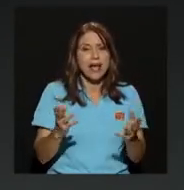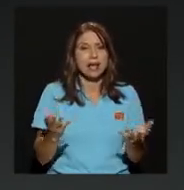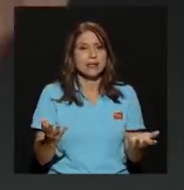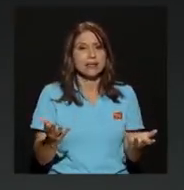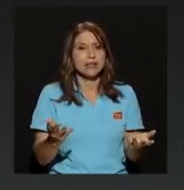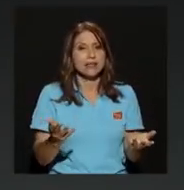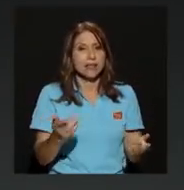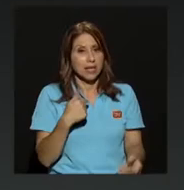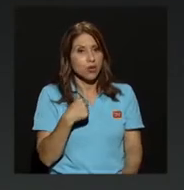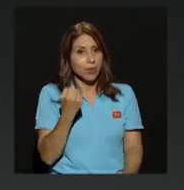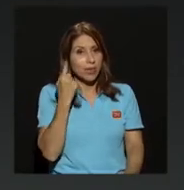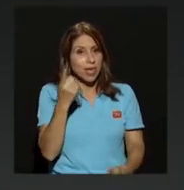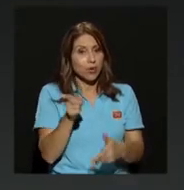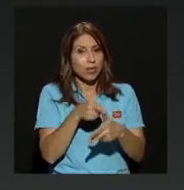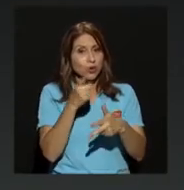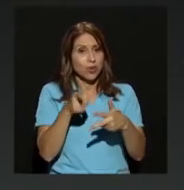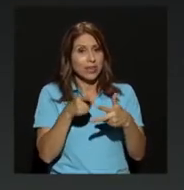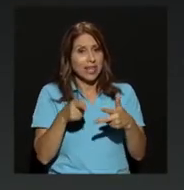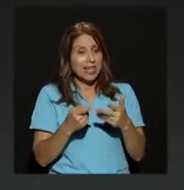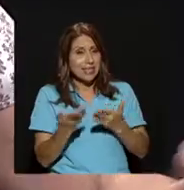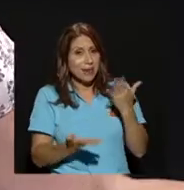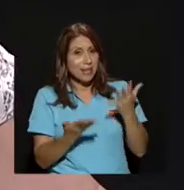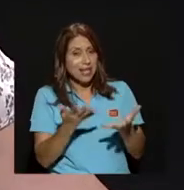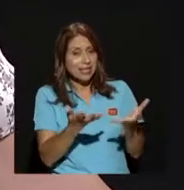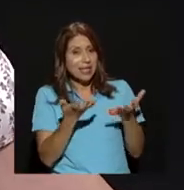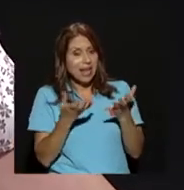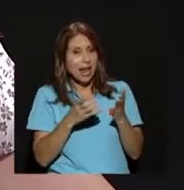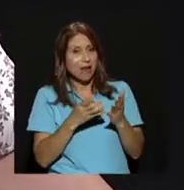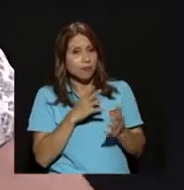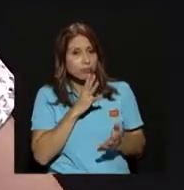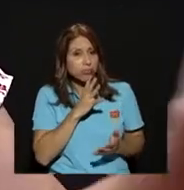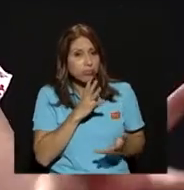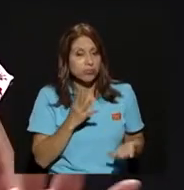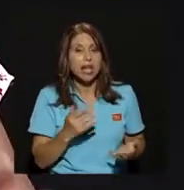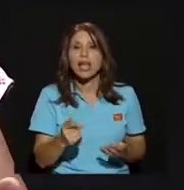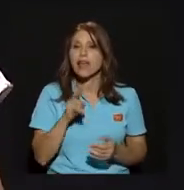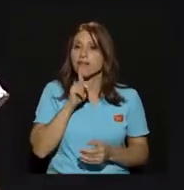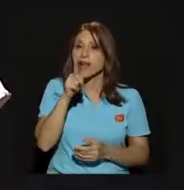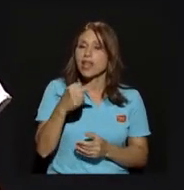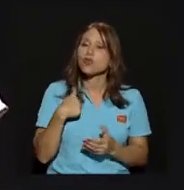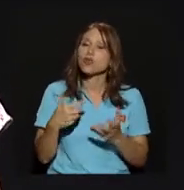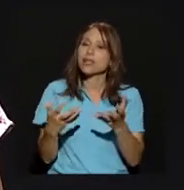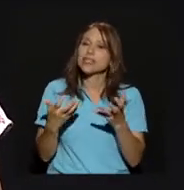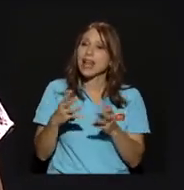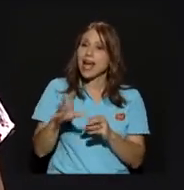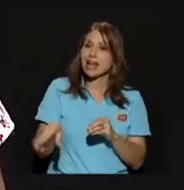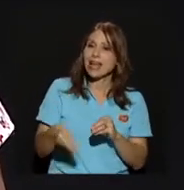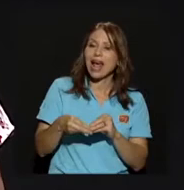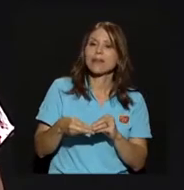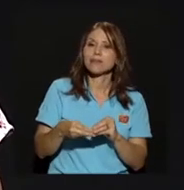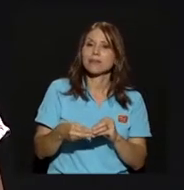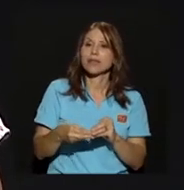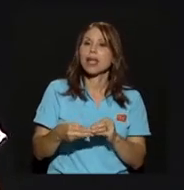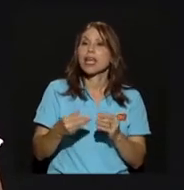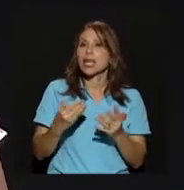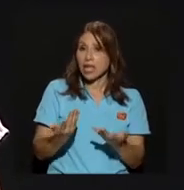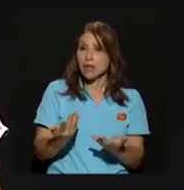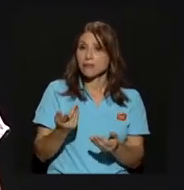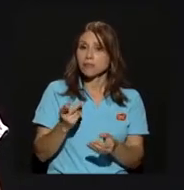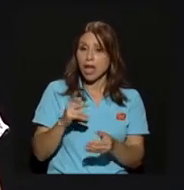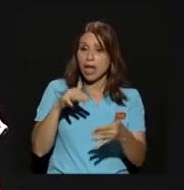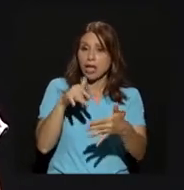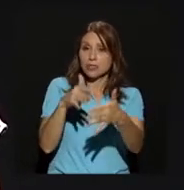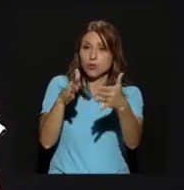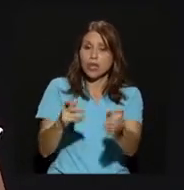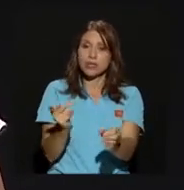que entiendo que son tres, tal vez las quiera desarrollar. Bueno, en realidad yo quisiera nada más agregar que hay una participación estudiantil muy importante, hay